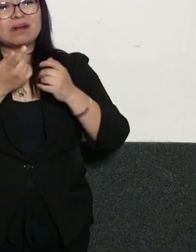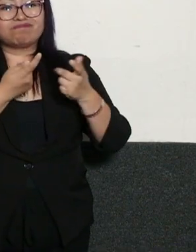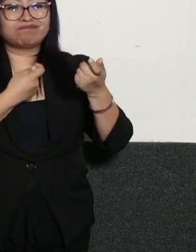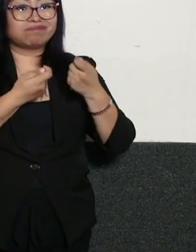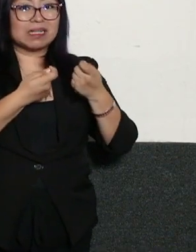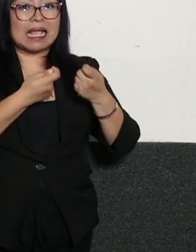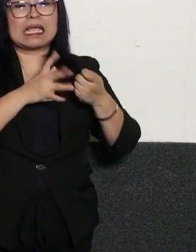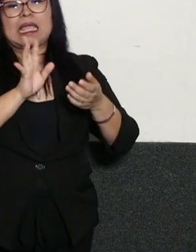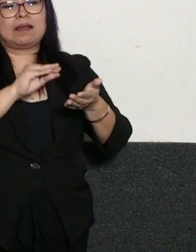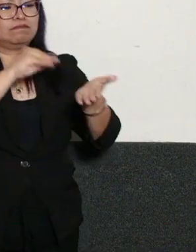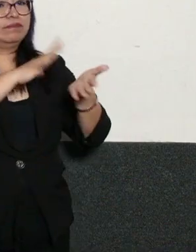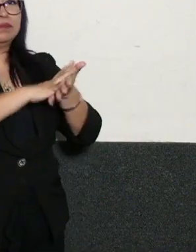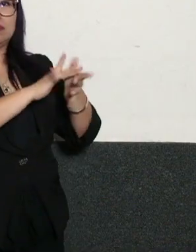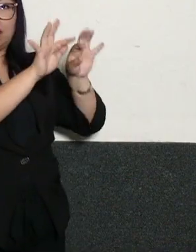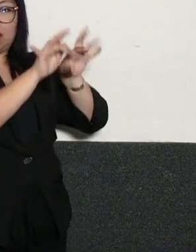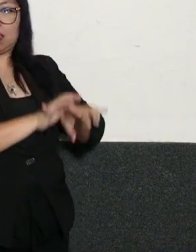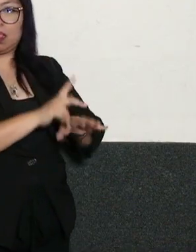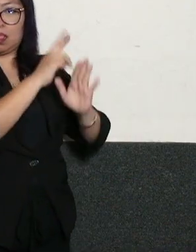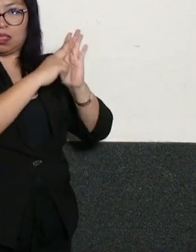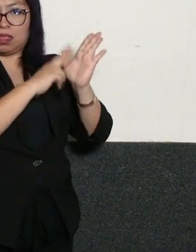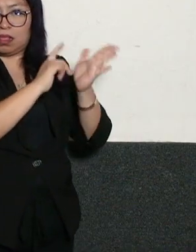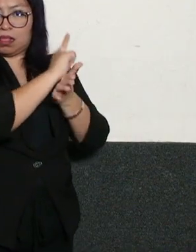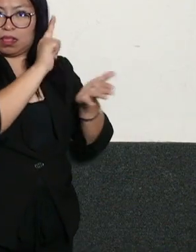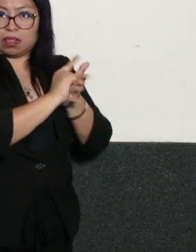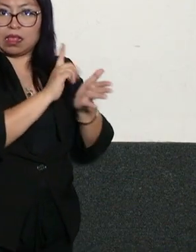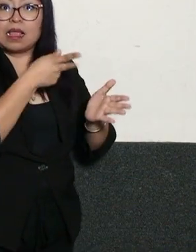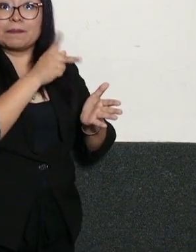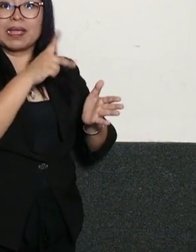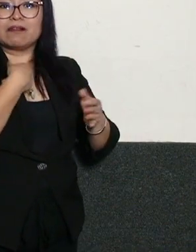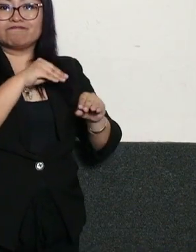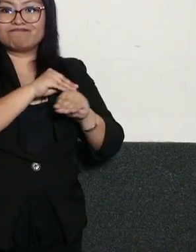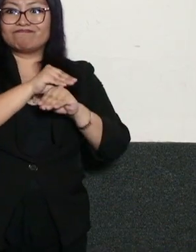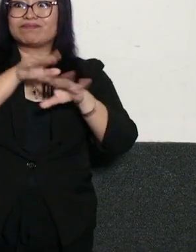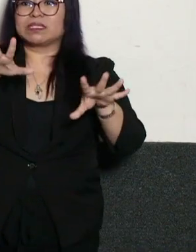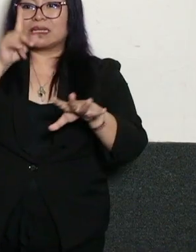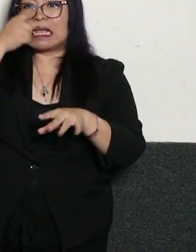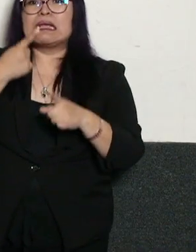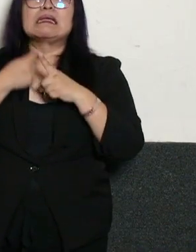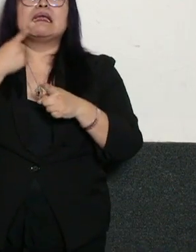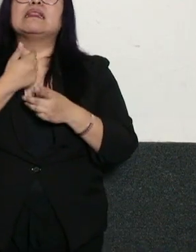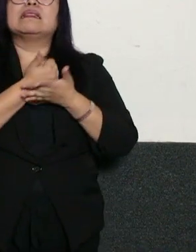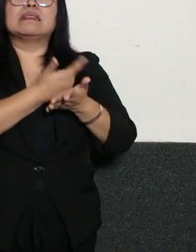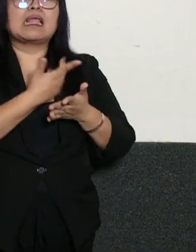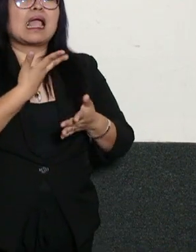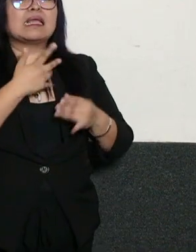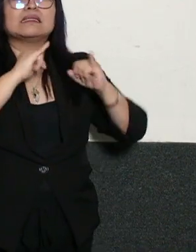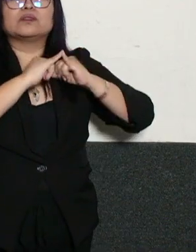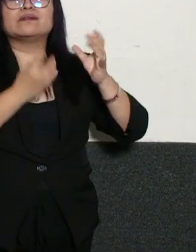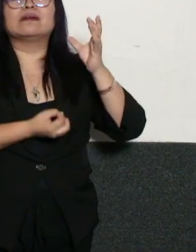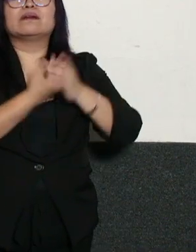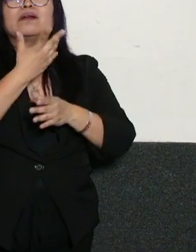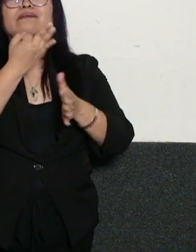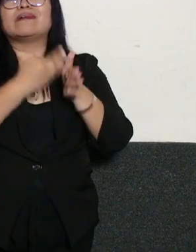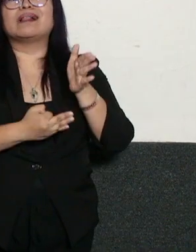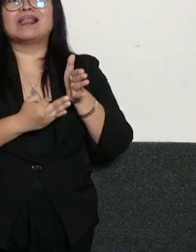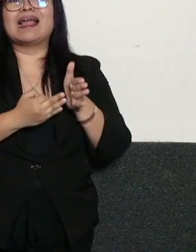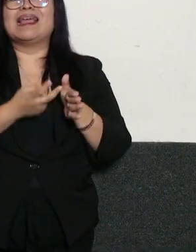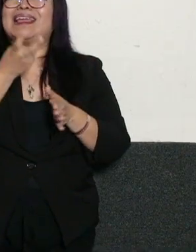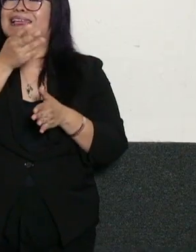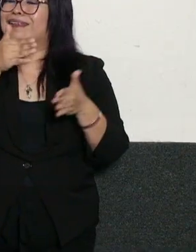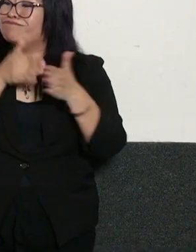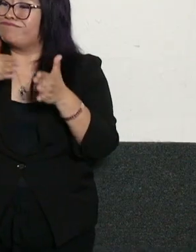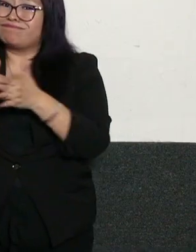Una cosa es que esté escrita la regulación y otra cosa es que tengas la capacidad de regular. Es uno de los grandes retos de la humanidad,